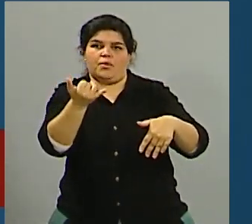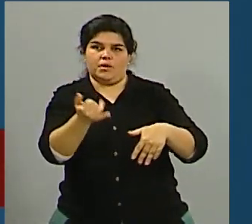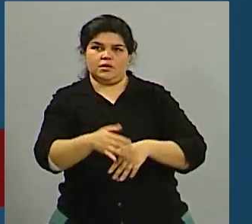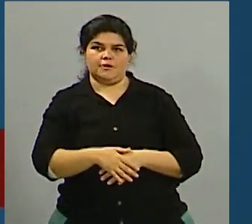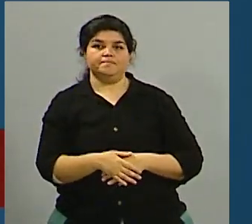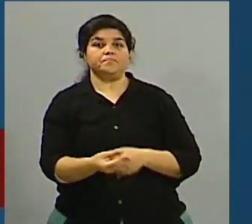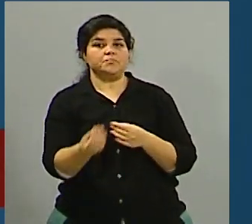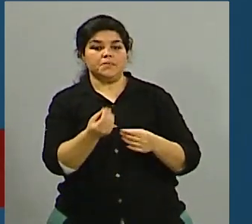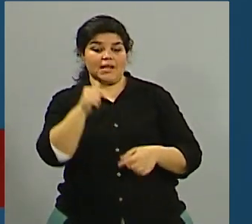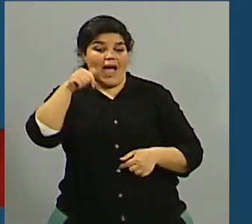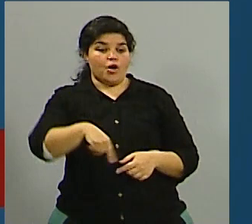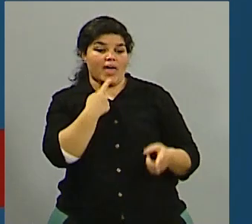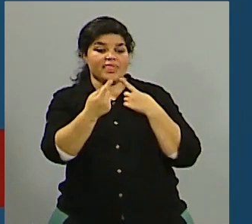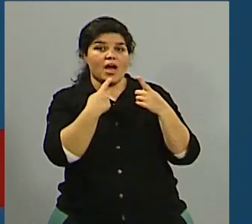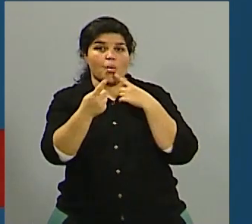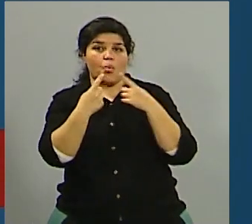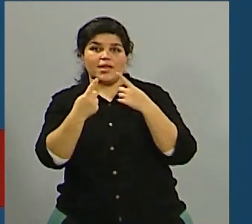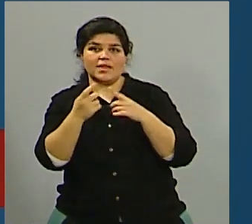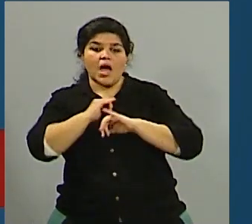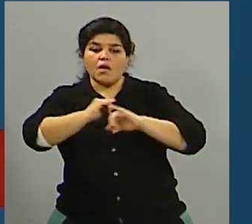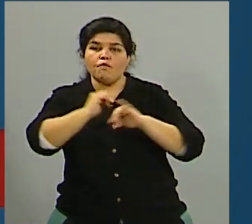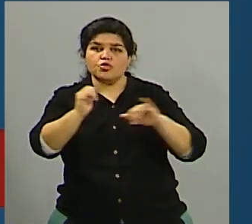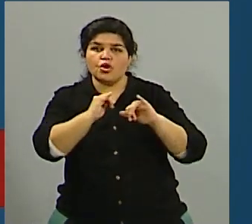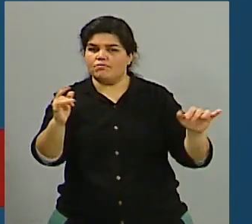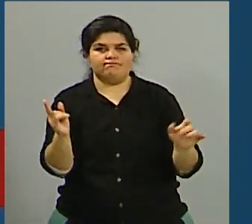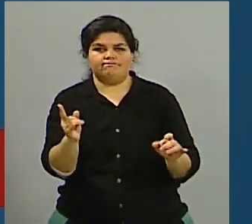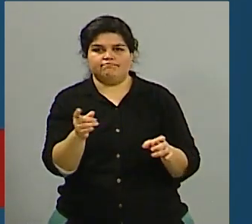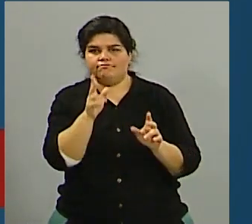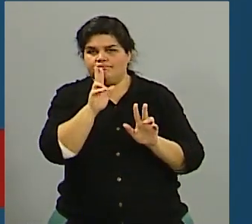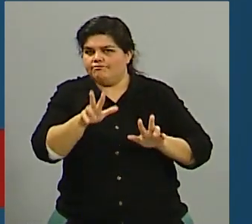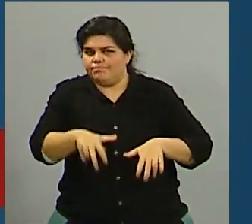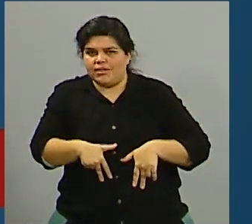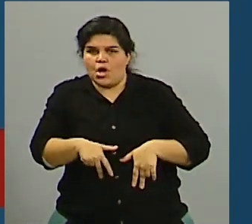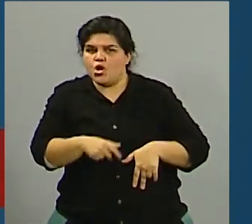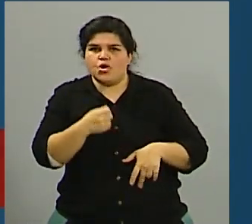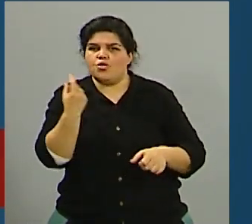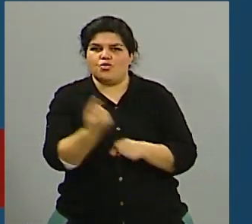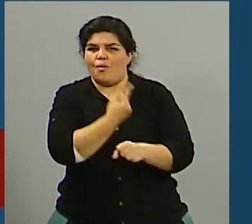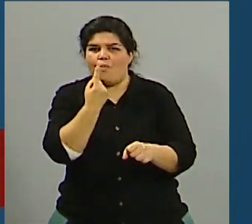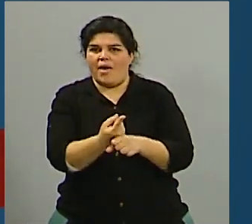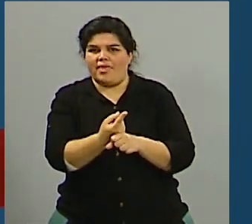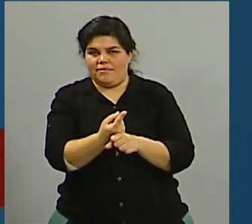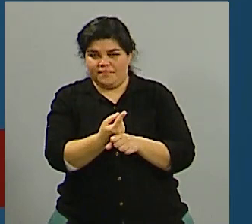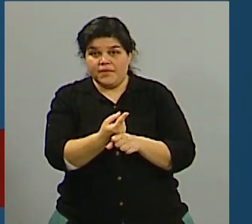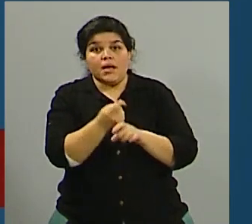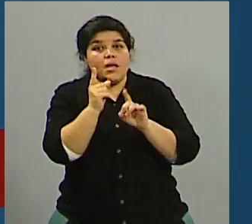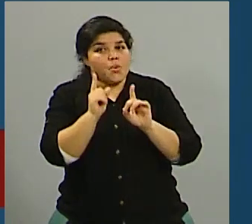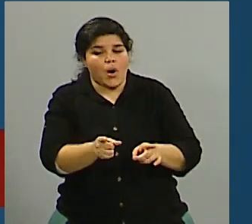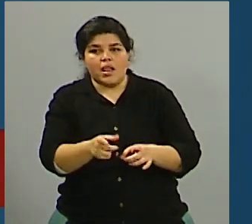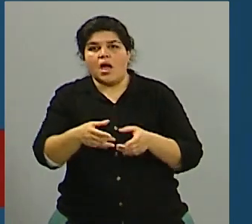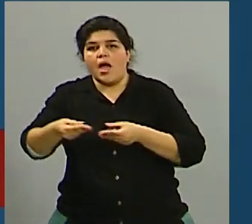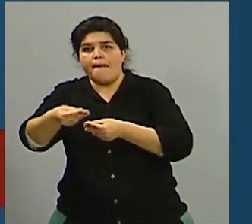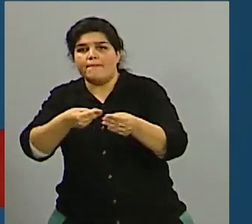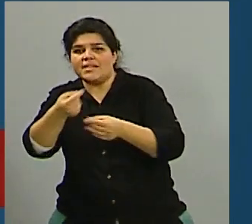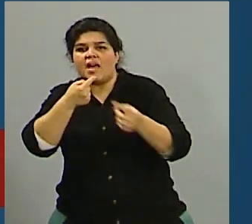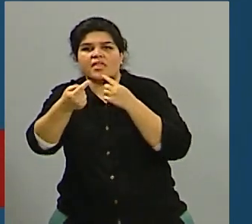difundir encuestas, pero cuando miramos las encuestas, vemos que también las encuestadoras están